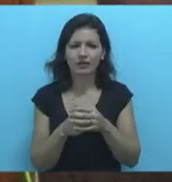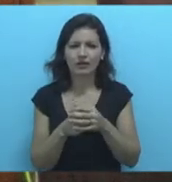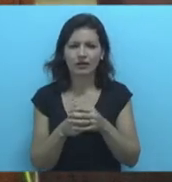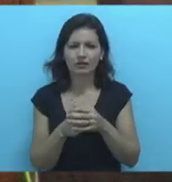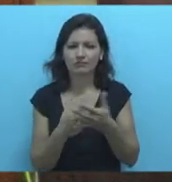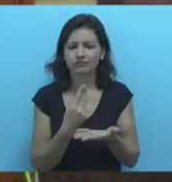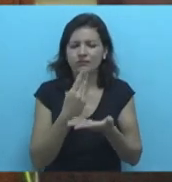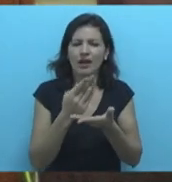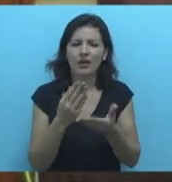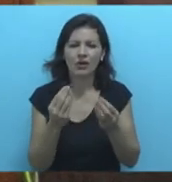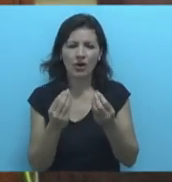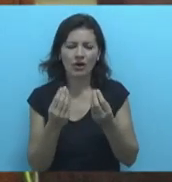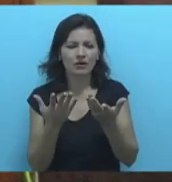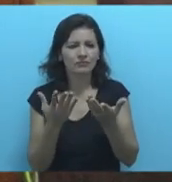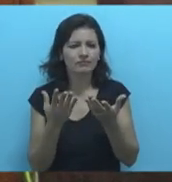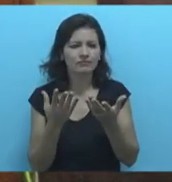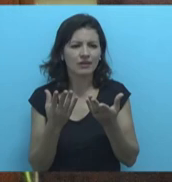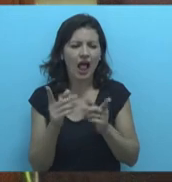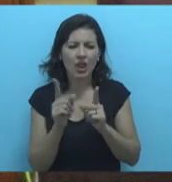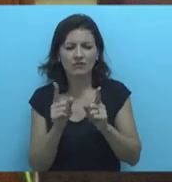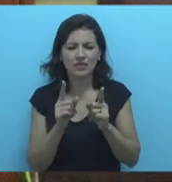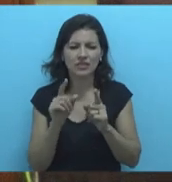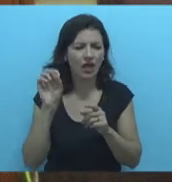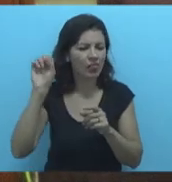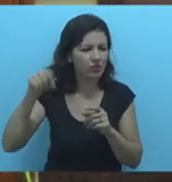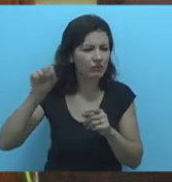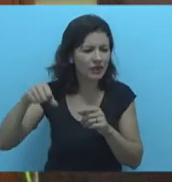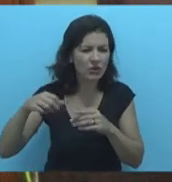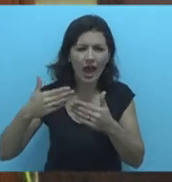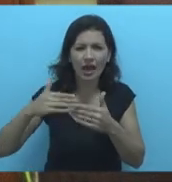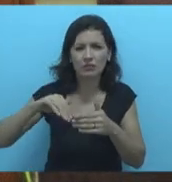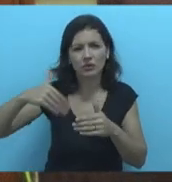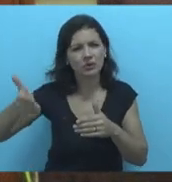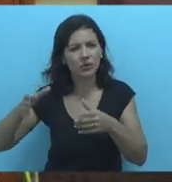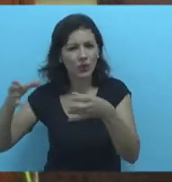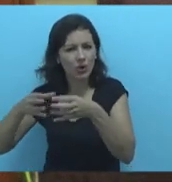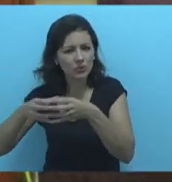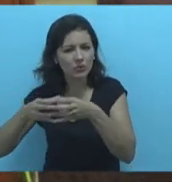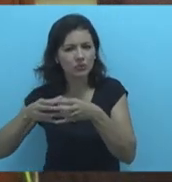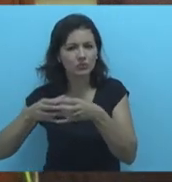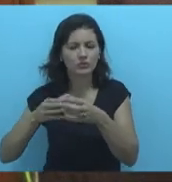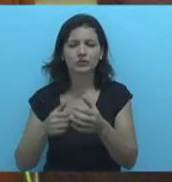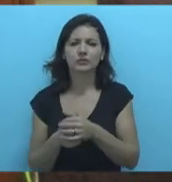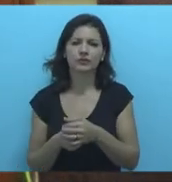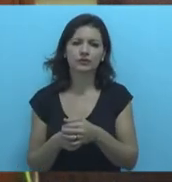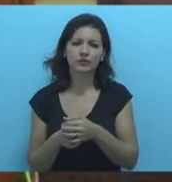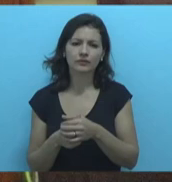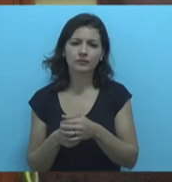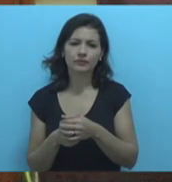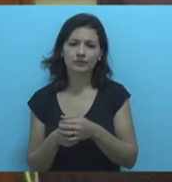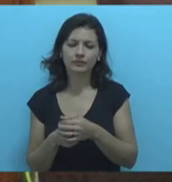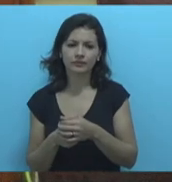muchos momentos de la historia no ha escuchado. Yo siempre digo que yo quiero aprender de mis errores y